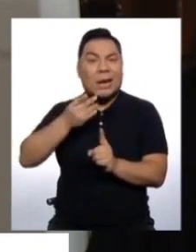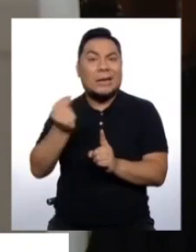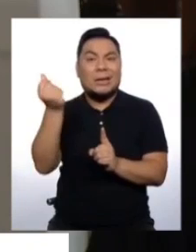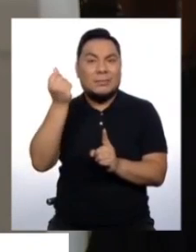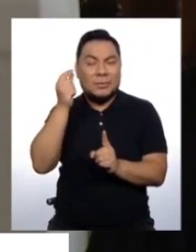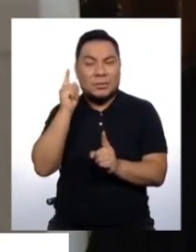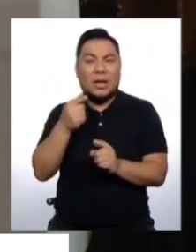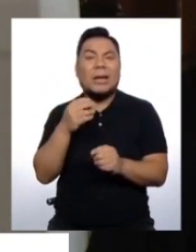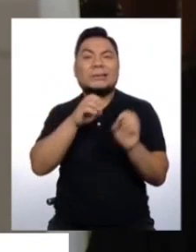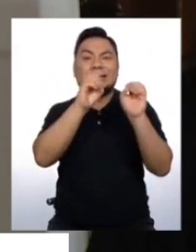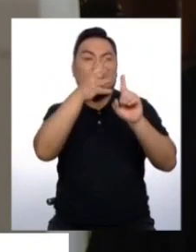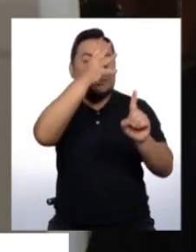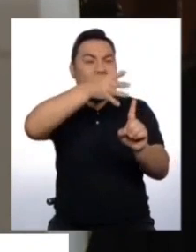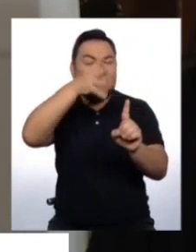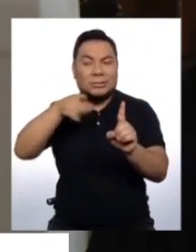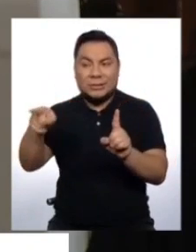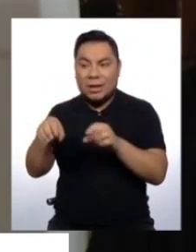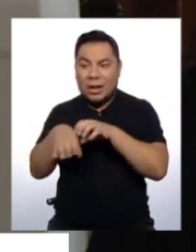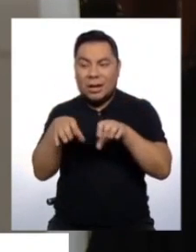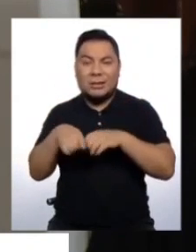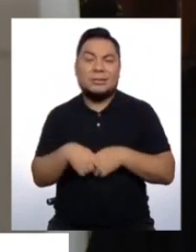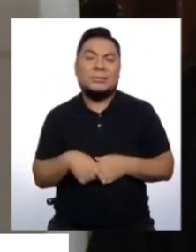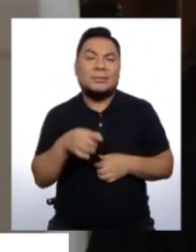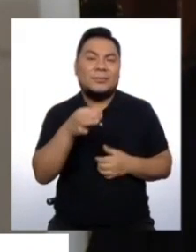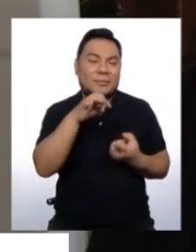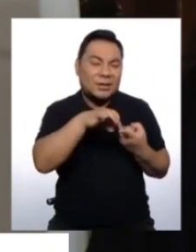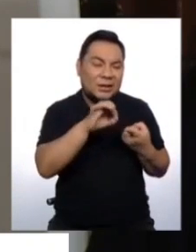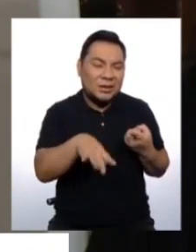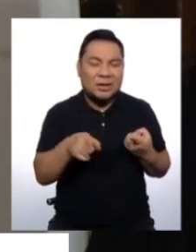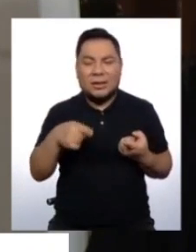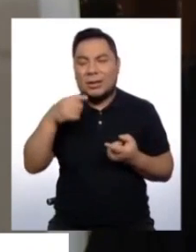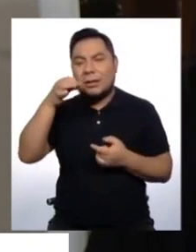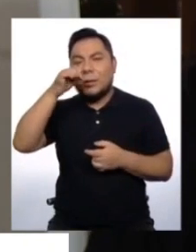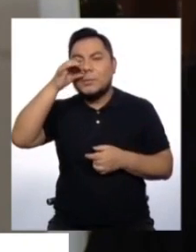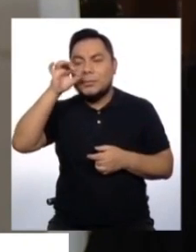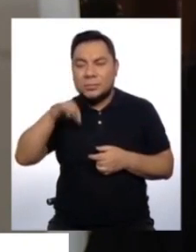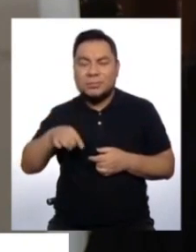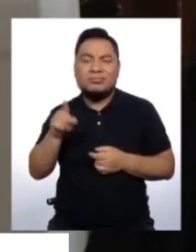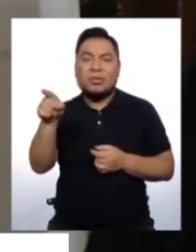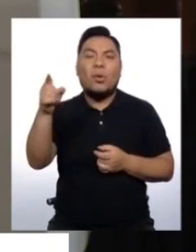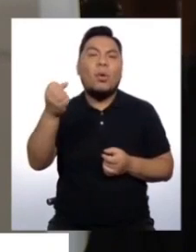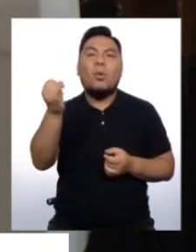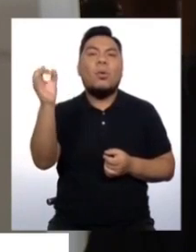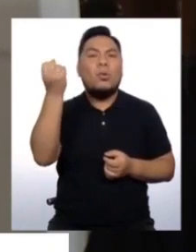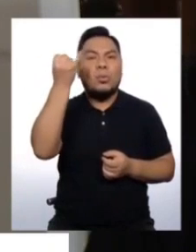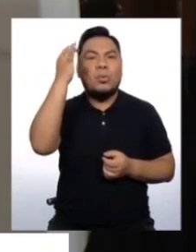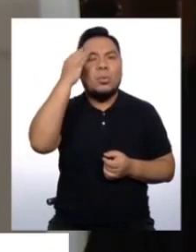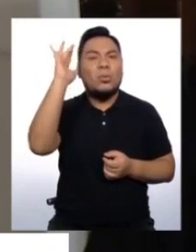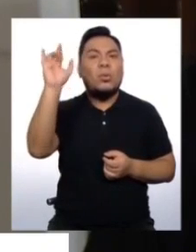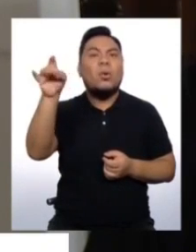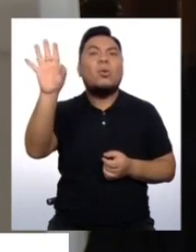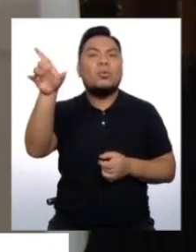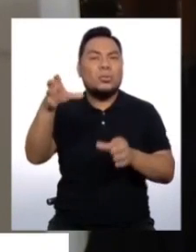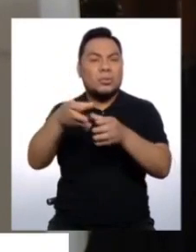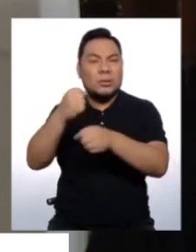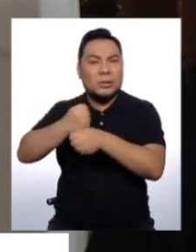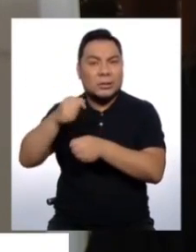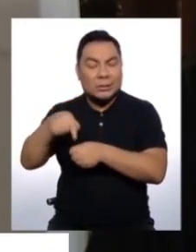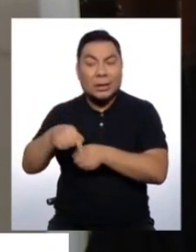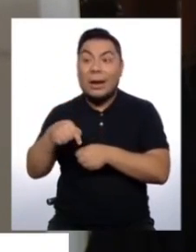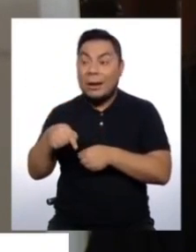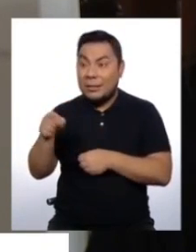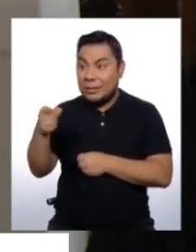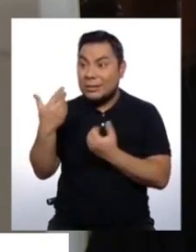para realizar tanto el diagnóstico individual como el diagnóstico poblacional, nosotros giraremos